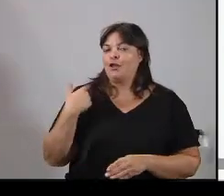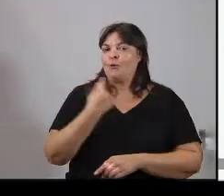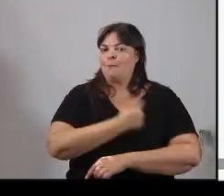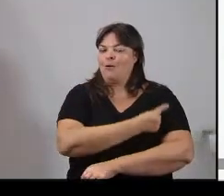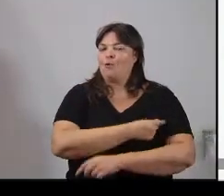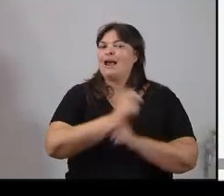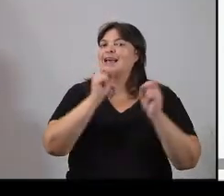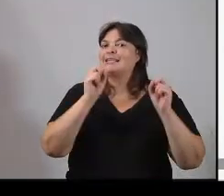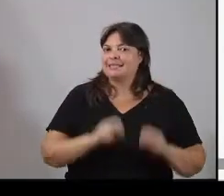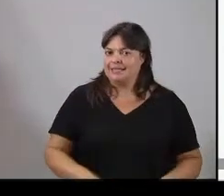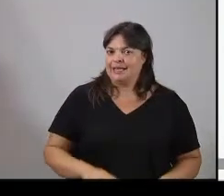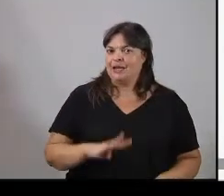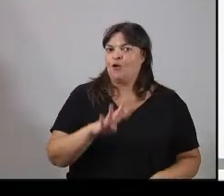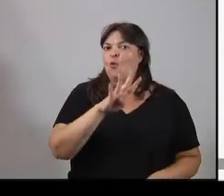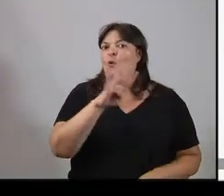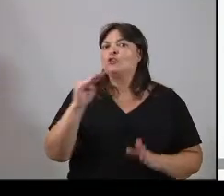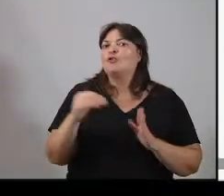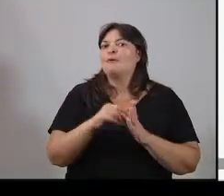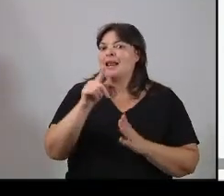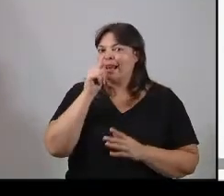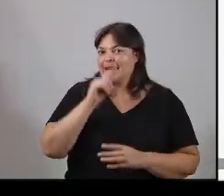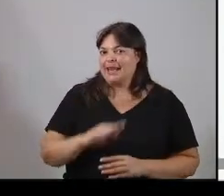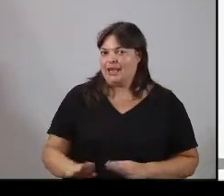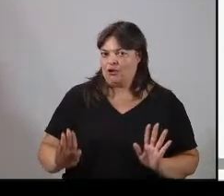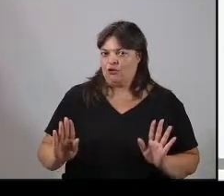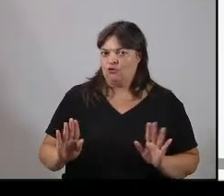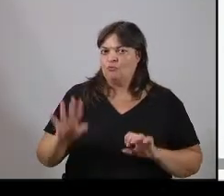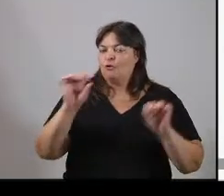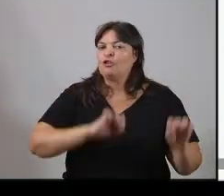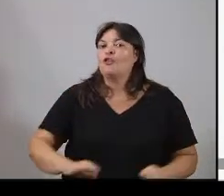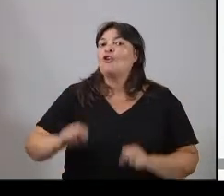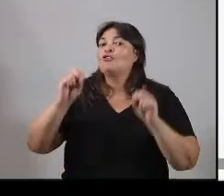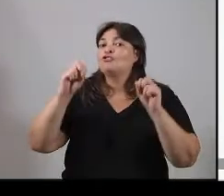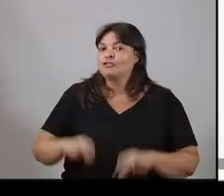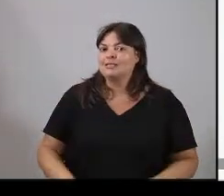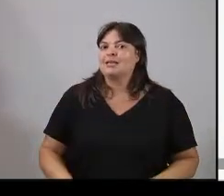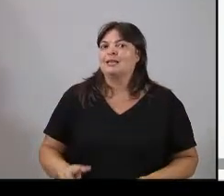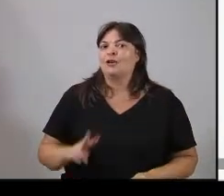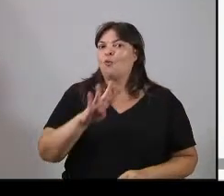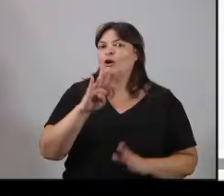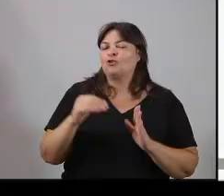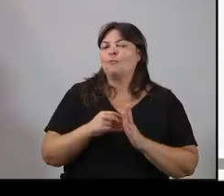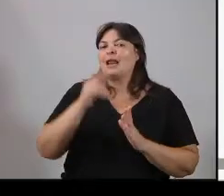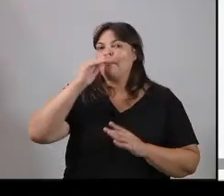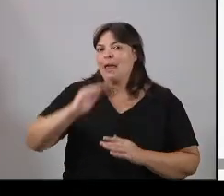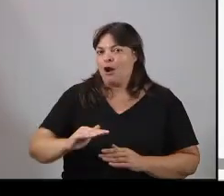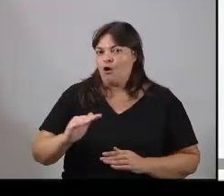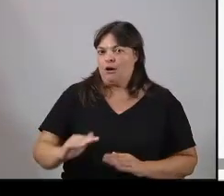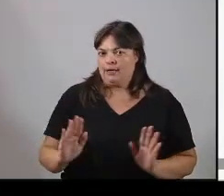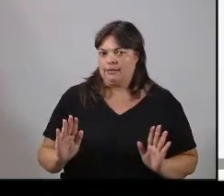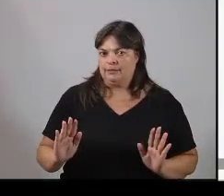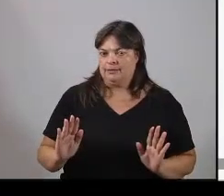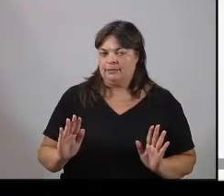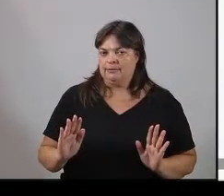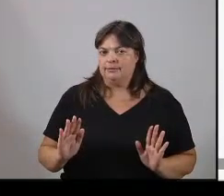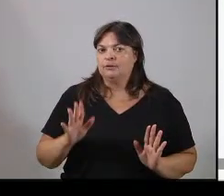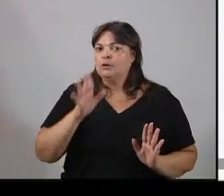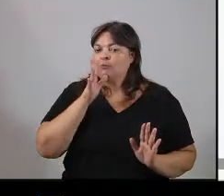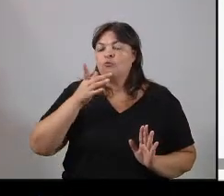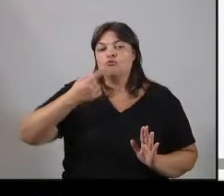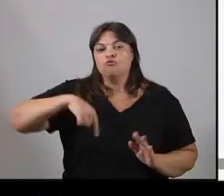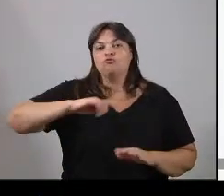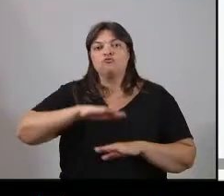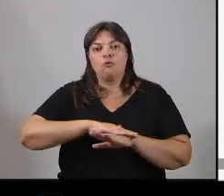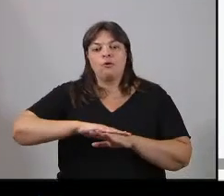vacunar a más de 4.000 niños, dejó sin protección a 4.000 menores. Frente a ello, nuestro